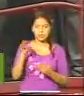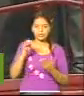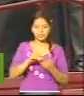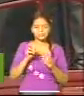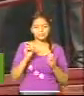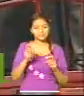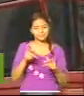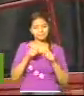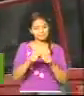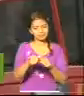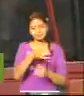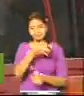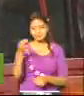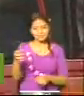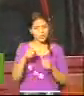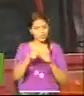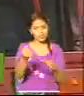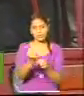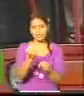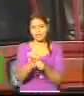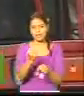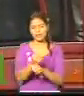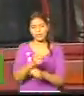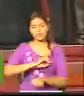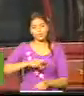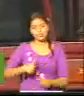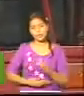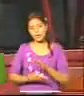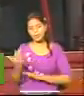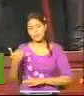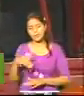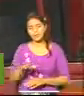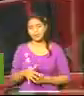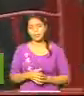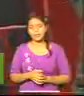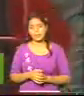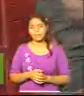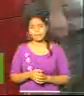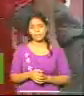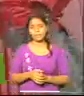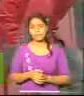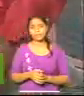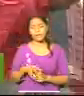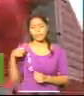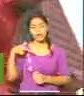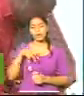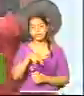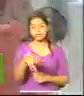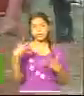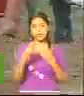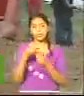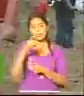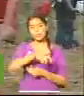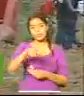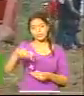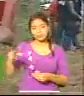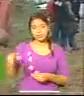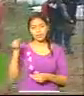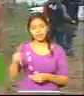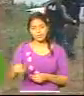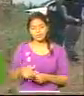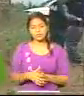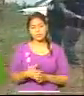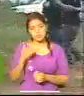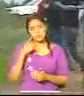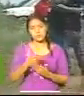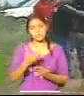Arnaldo, bueno, siga bregando usted aquí con la cosechadora. Nosotros vamos a bajarnos, Giro, para mostrarle, vamos a caminar acá con los compañeros, vamos